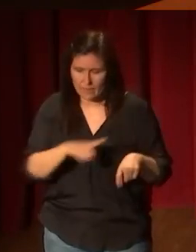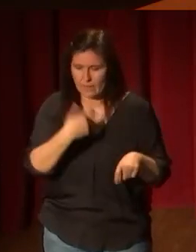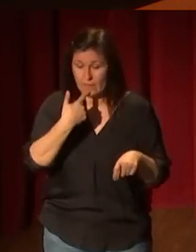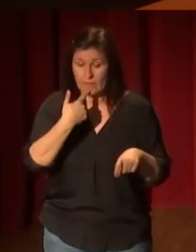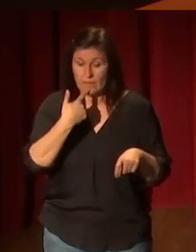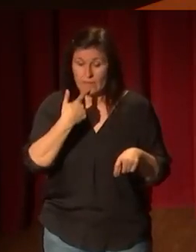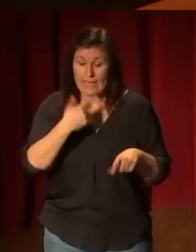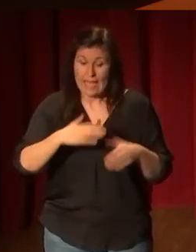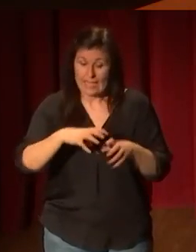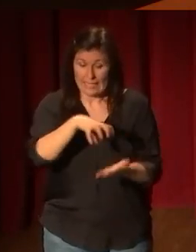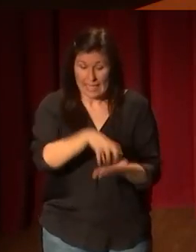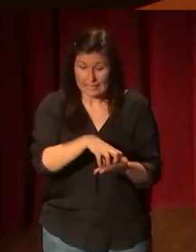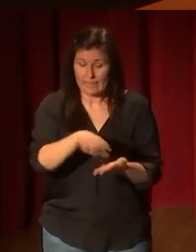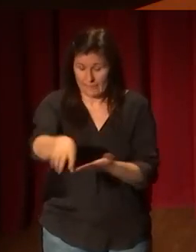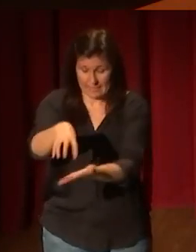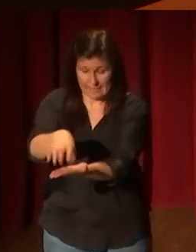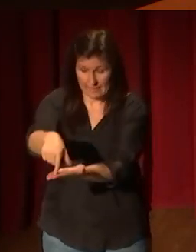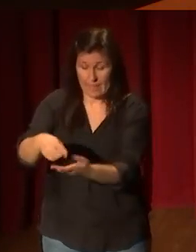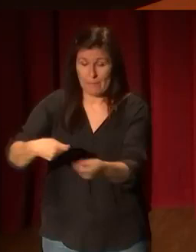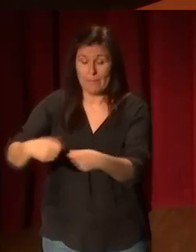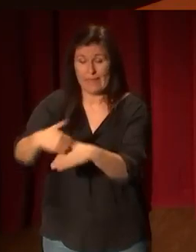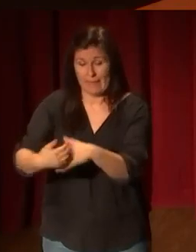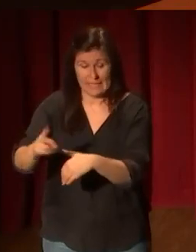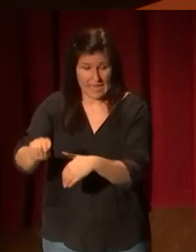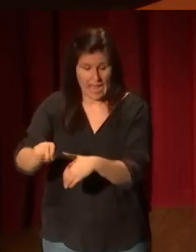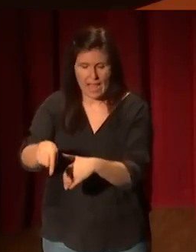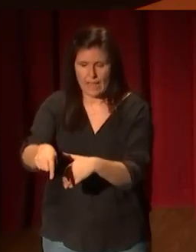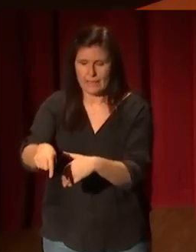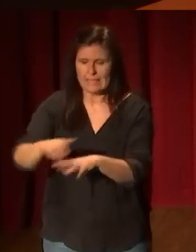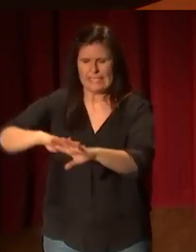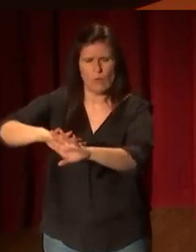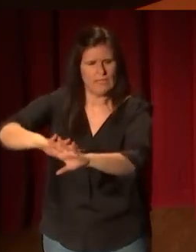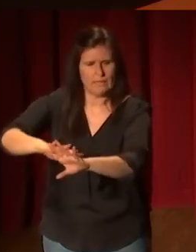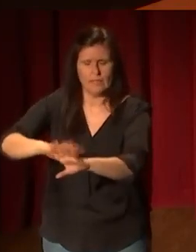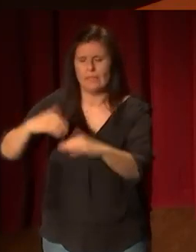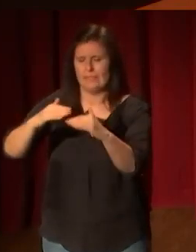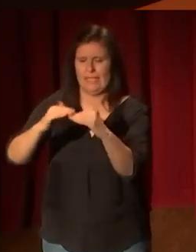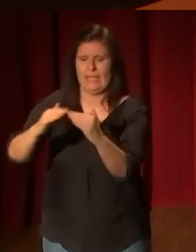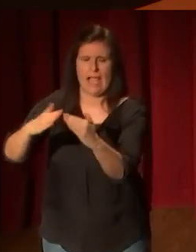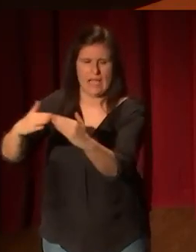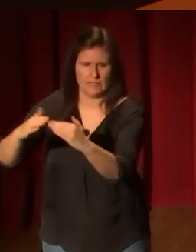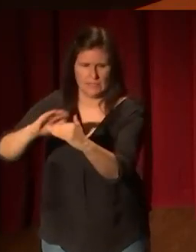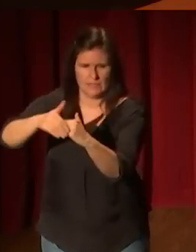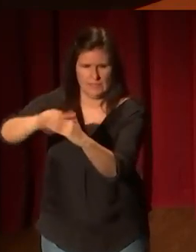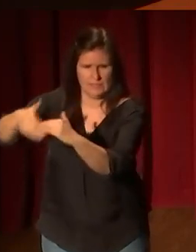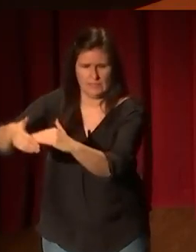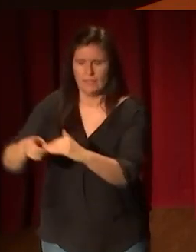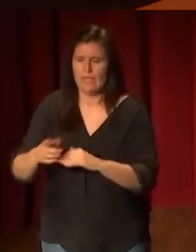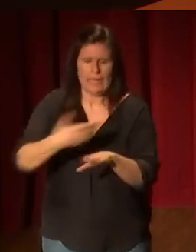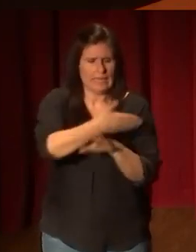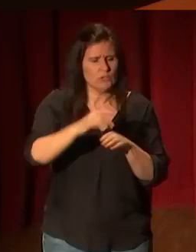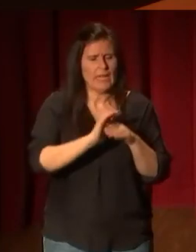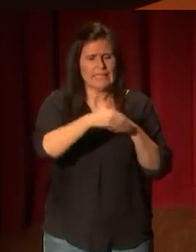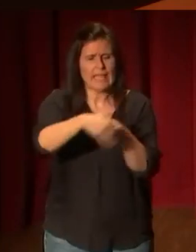tejada con tejas de pizarra el resto estaba cubierto con tejas árabes las tradicionales tejas rojas